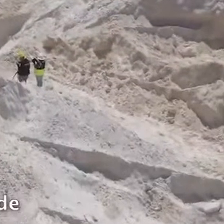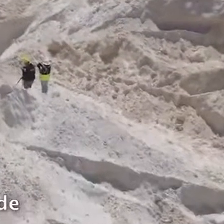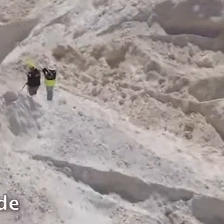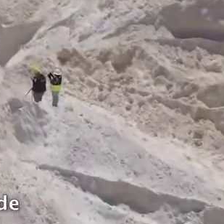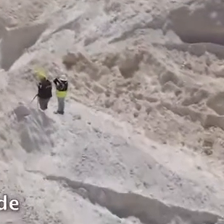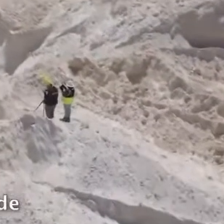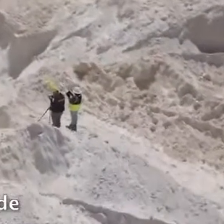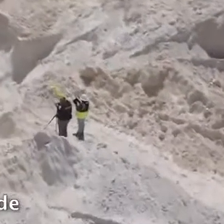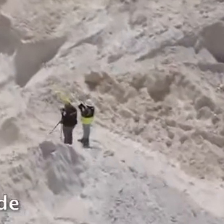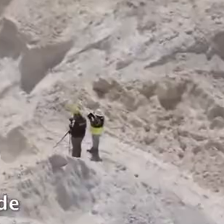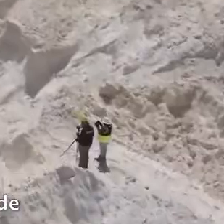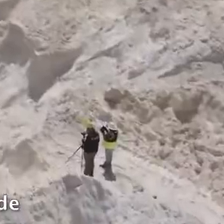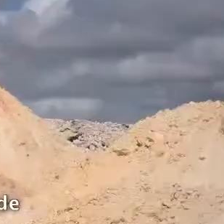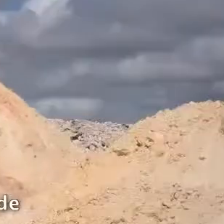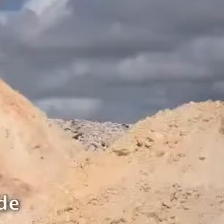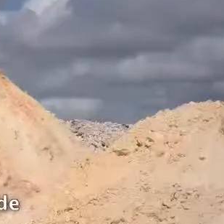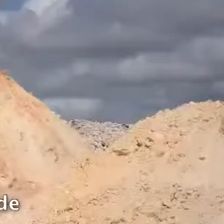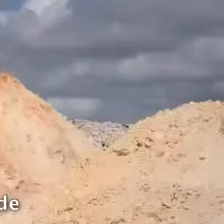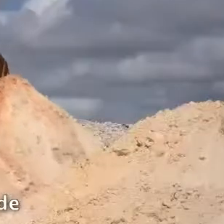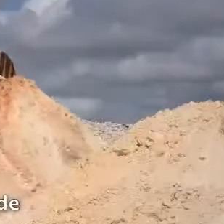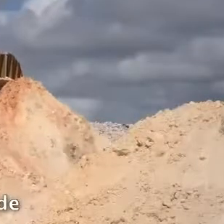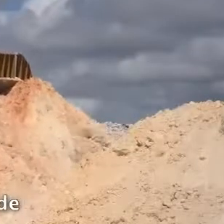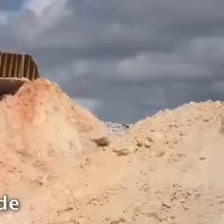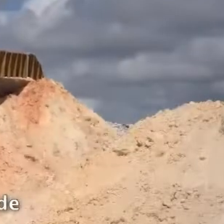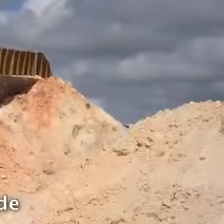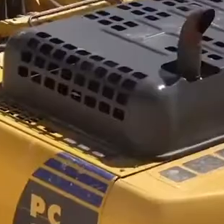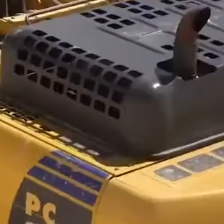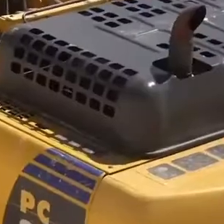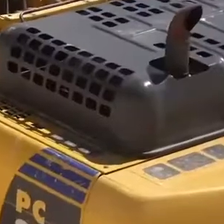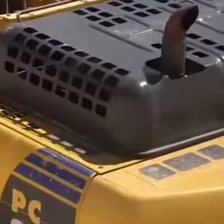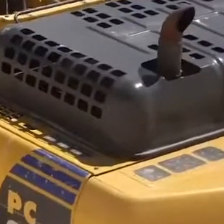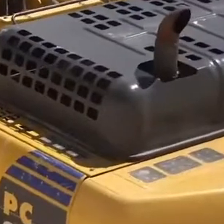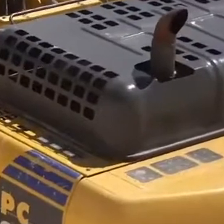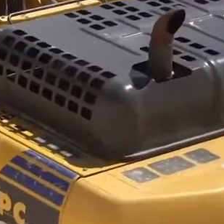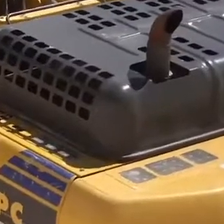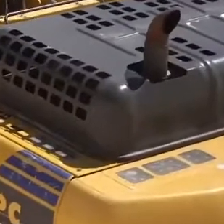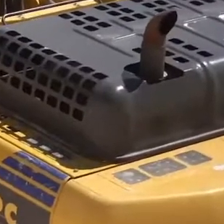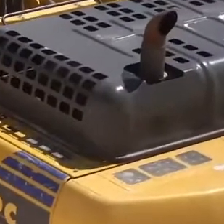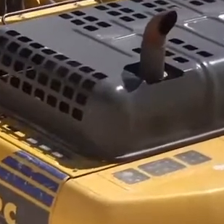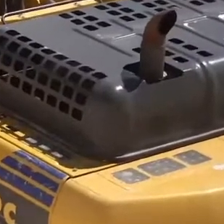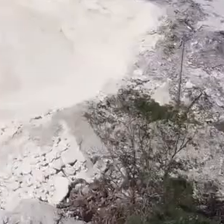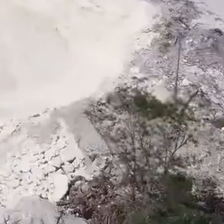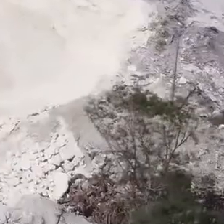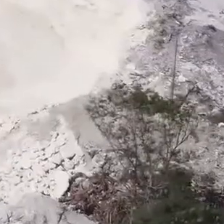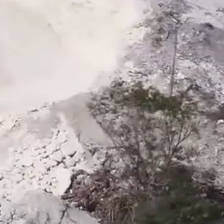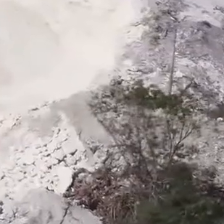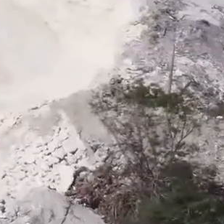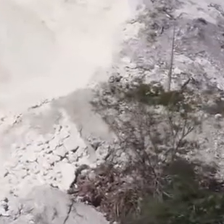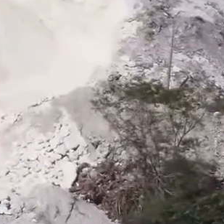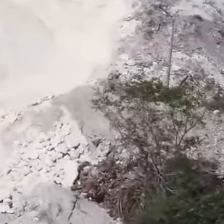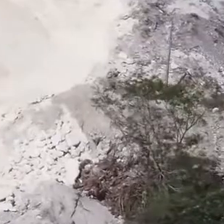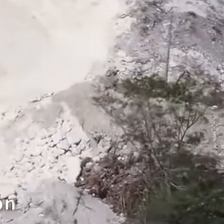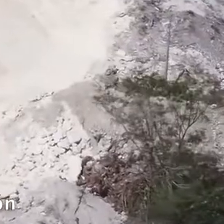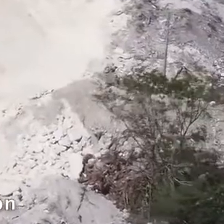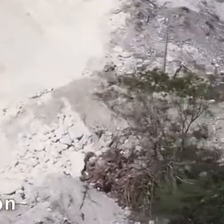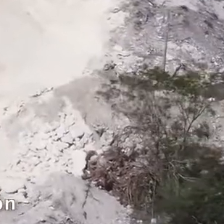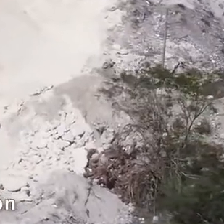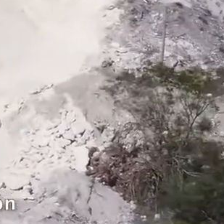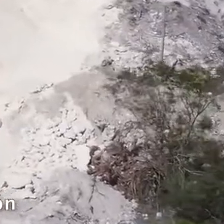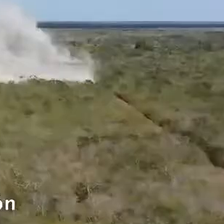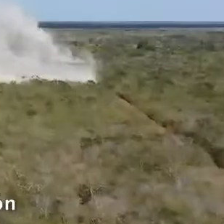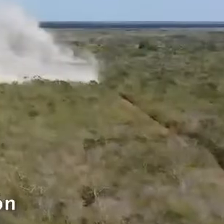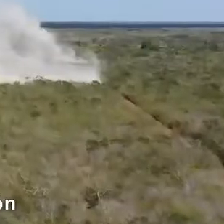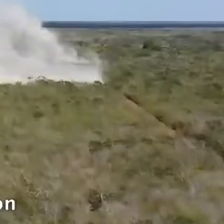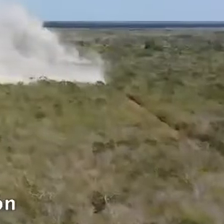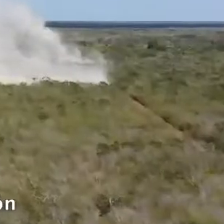En el tramo 3, avanzamos con los trabajos de bancos de materiales, con el objetivo de preparar las diversas capas de pavimentos. Barrenamos